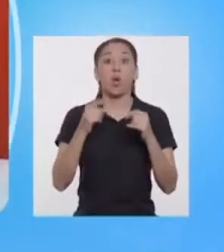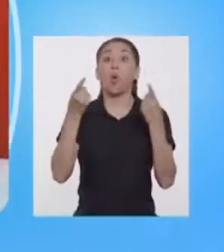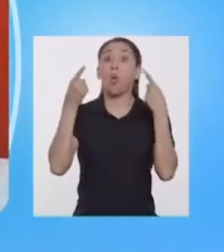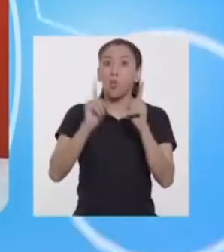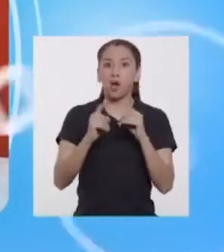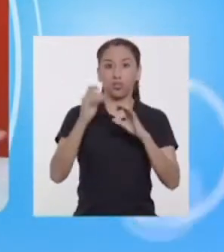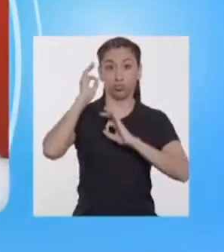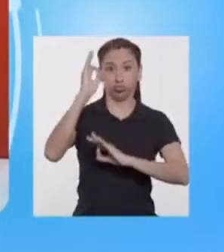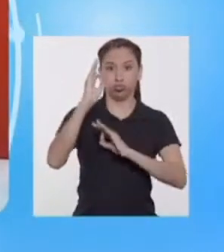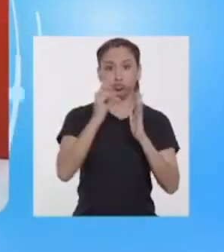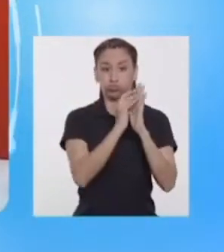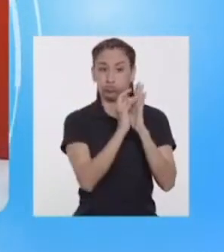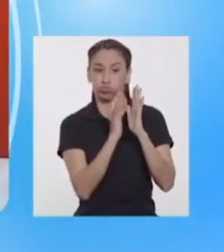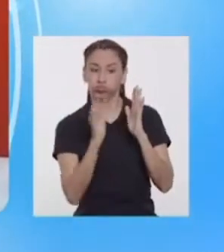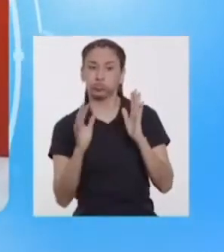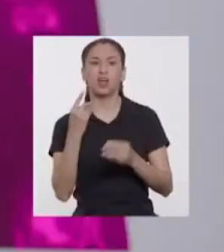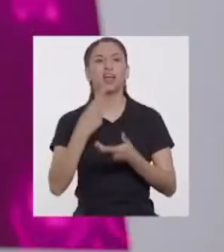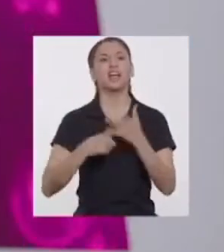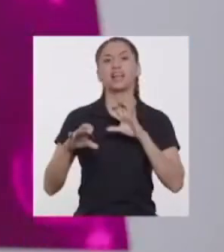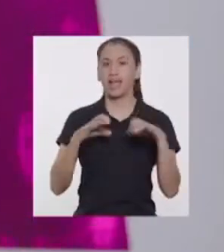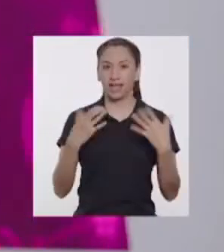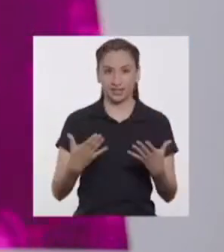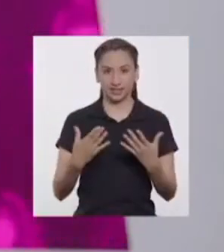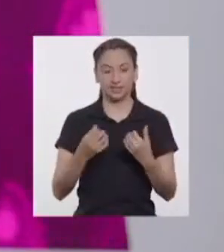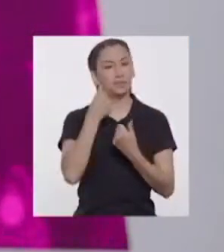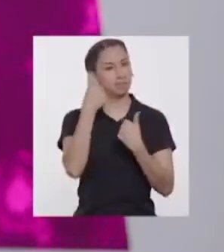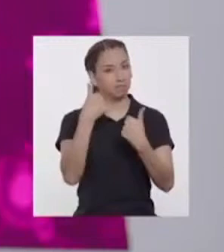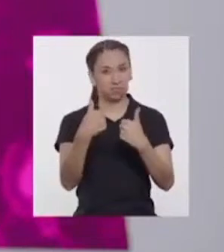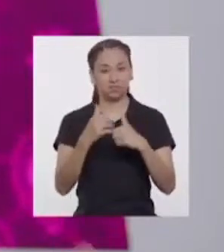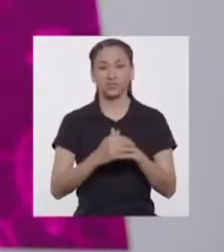hacer durante la presentación oral. Bien.